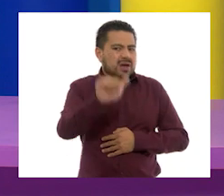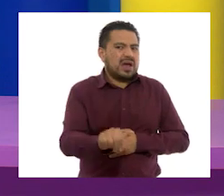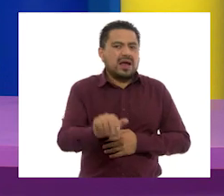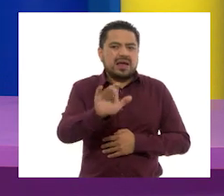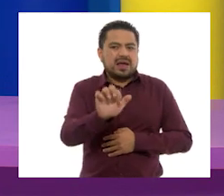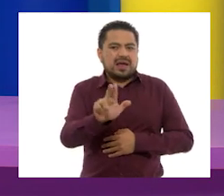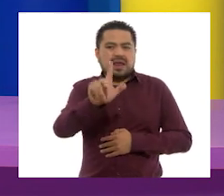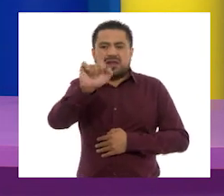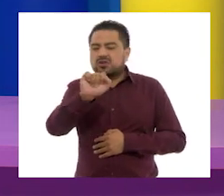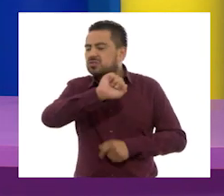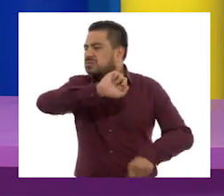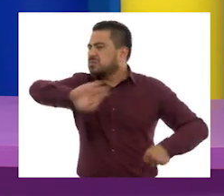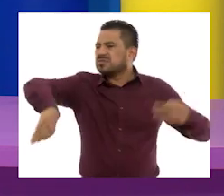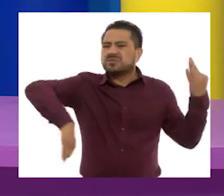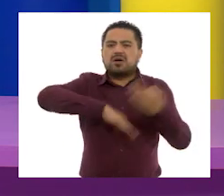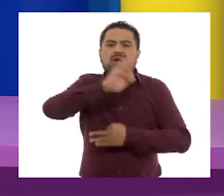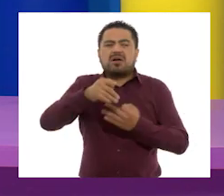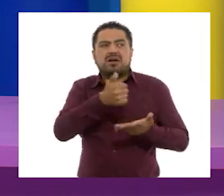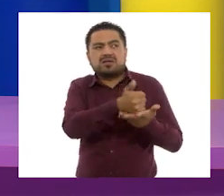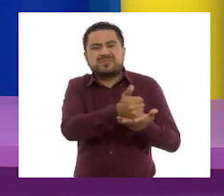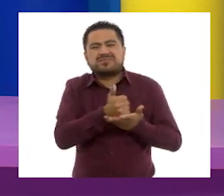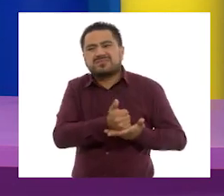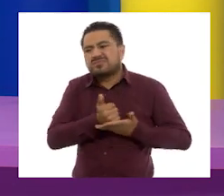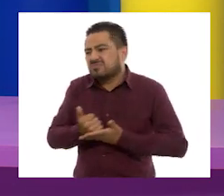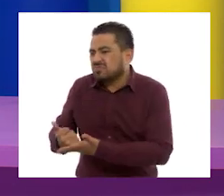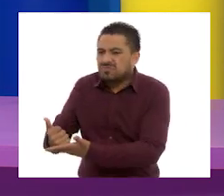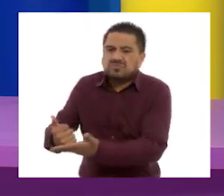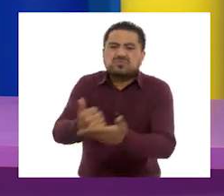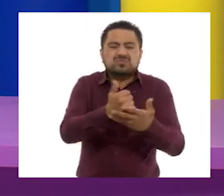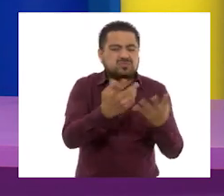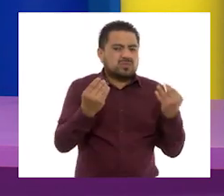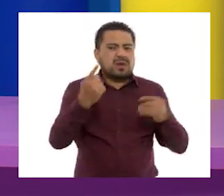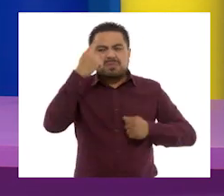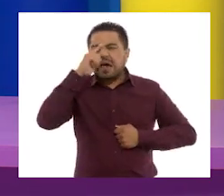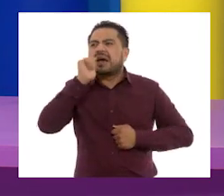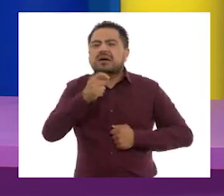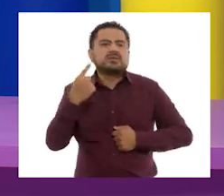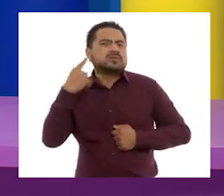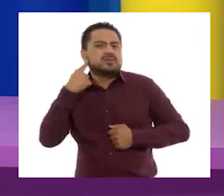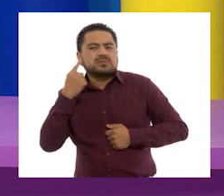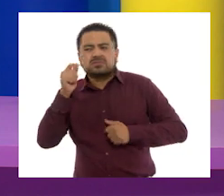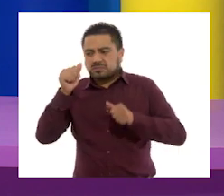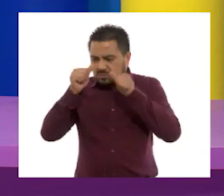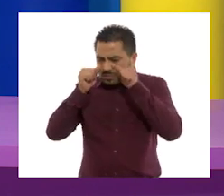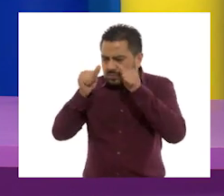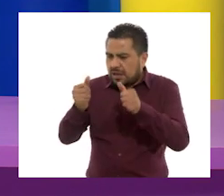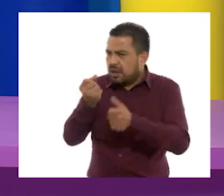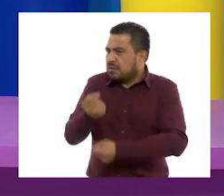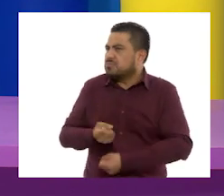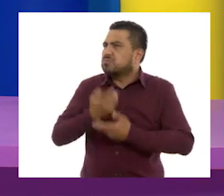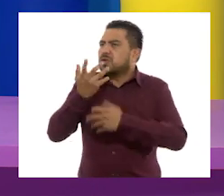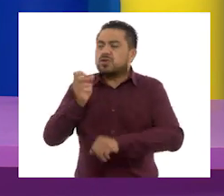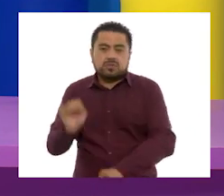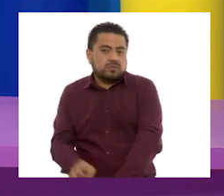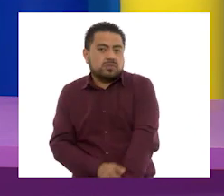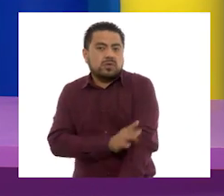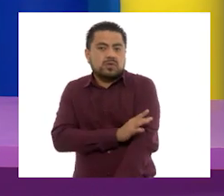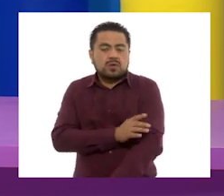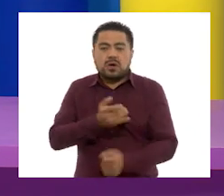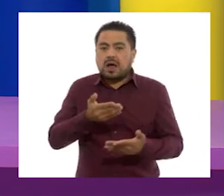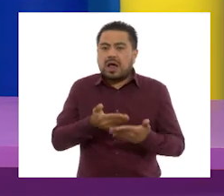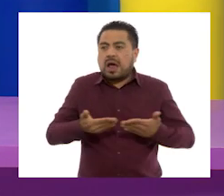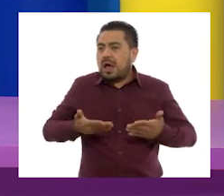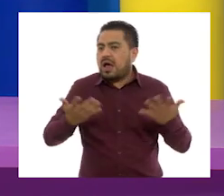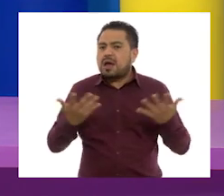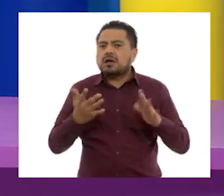que a todas y a todos nos ha ayudado muchísimo para saber escucharnos, para expresar nuestras emociones, actuar